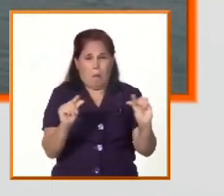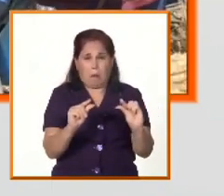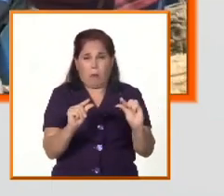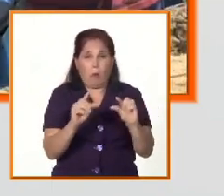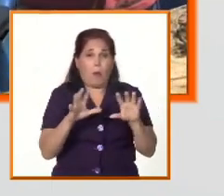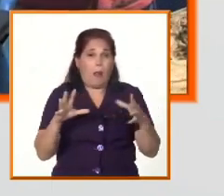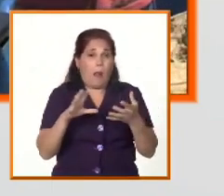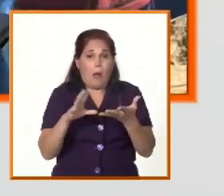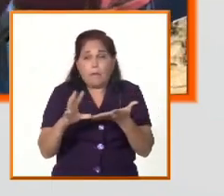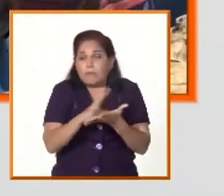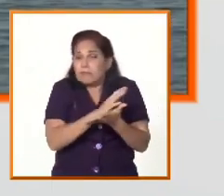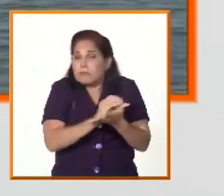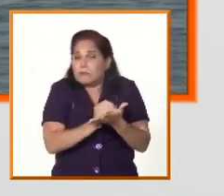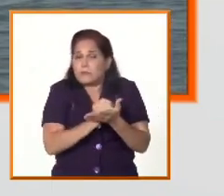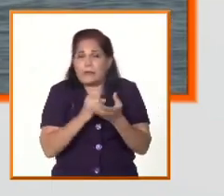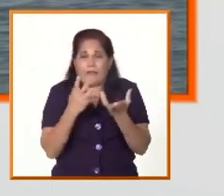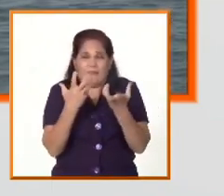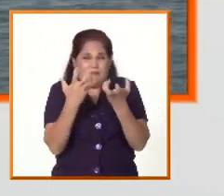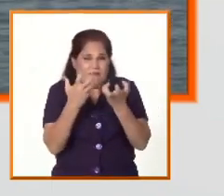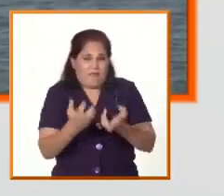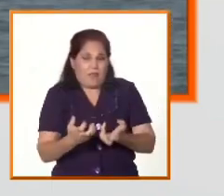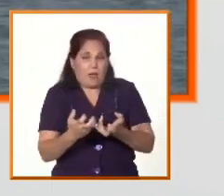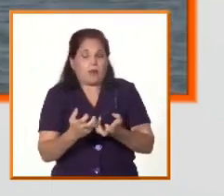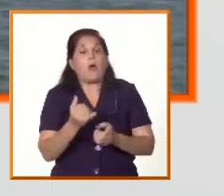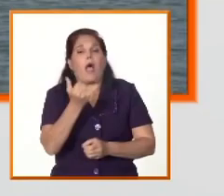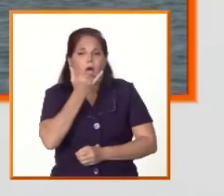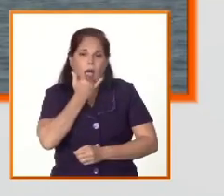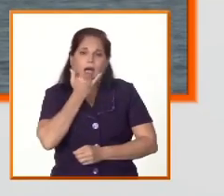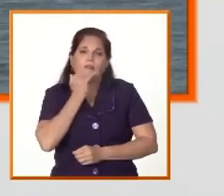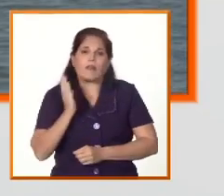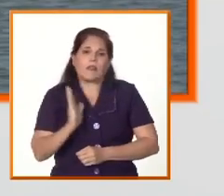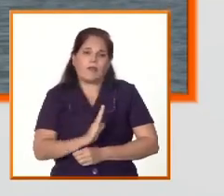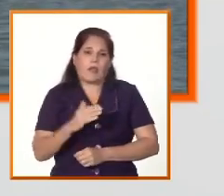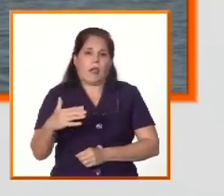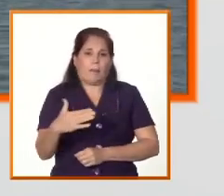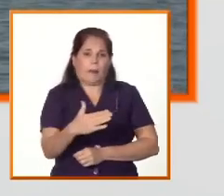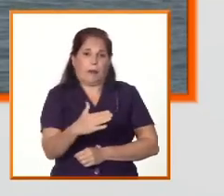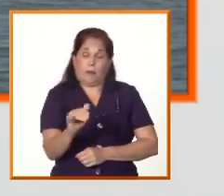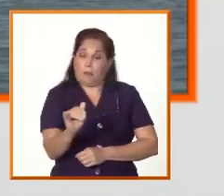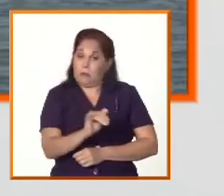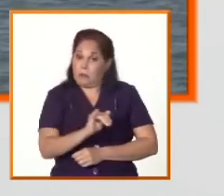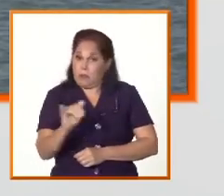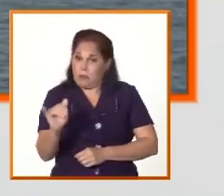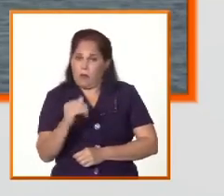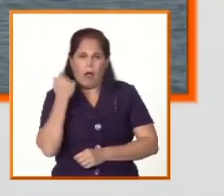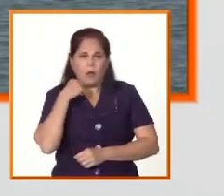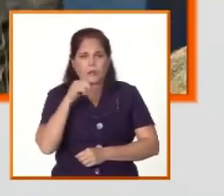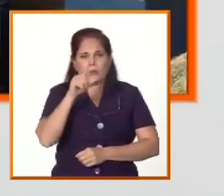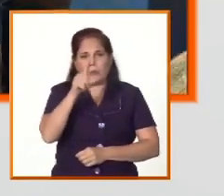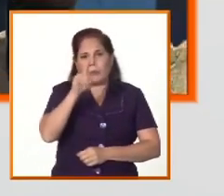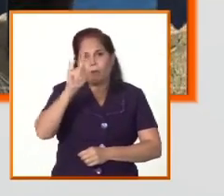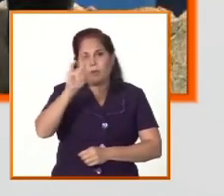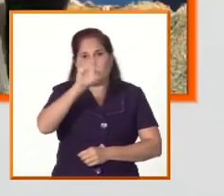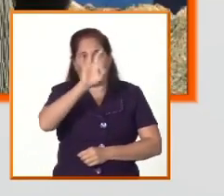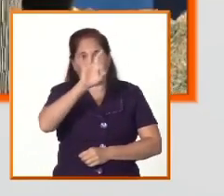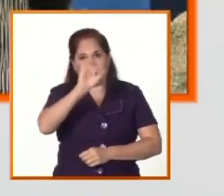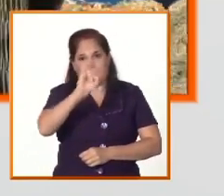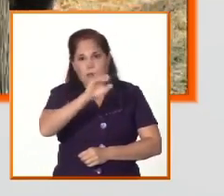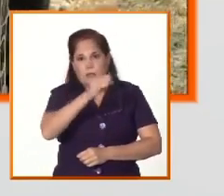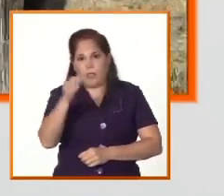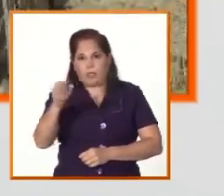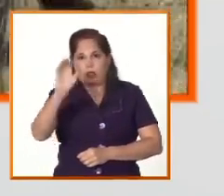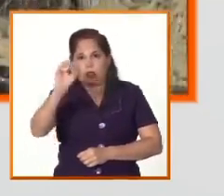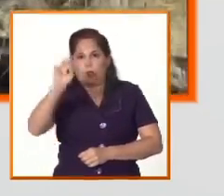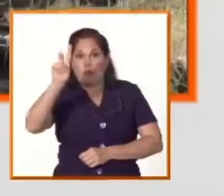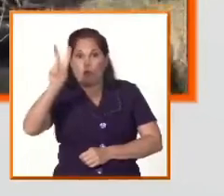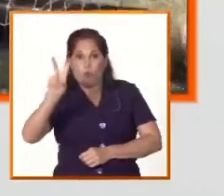evidentemente eso afectó la entrada de pescado a Cuba y de igual manera Durante los años 86 al 2009 Cuba también